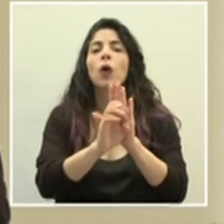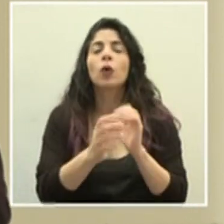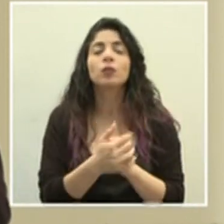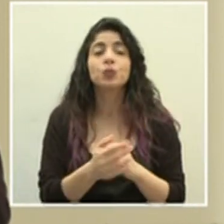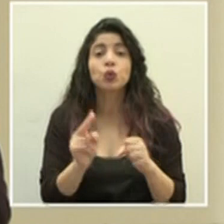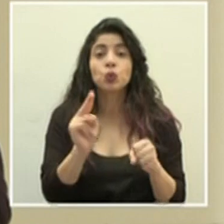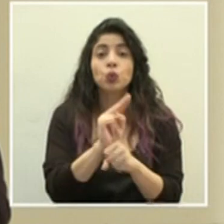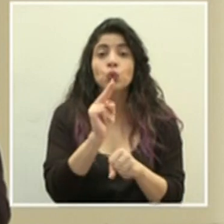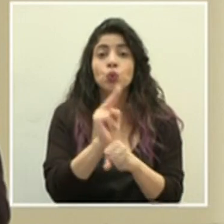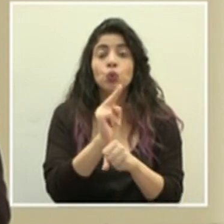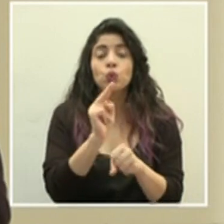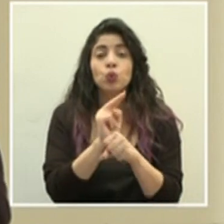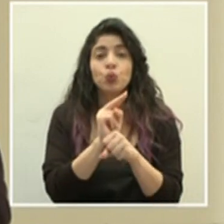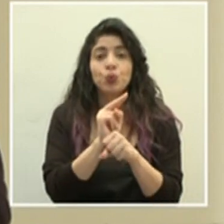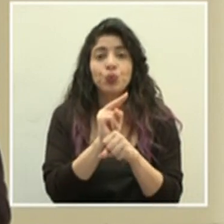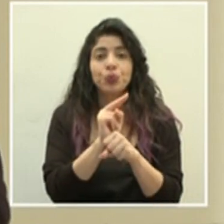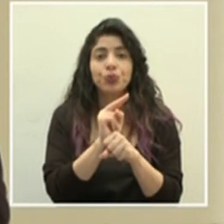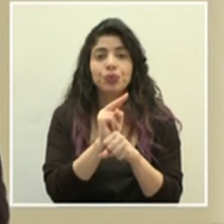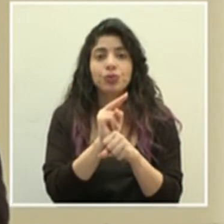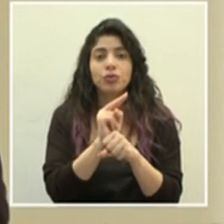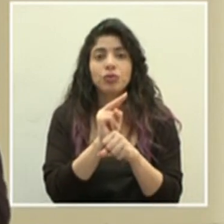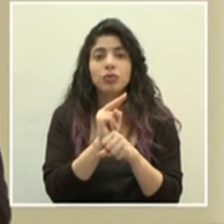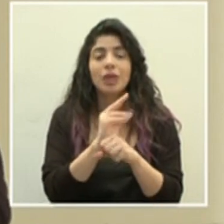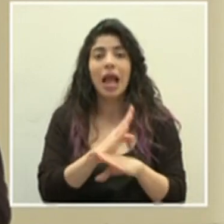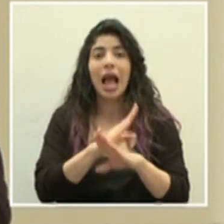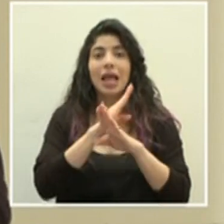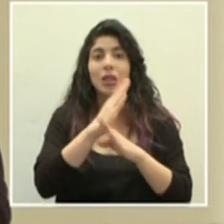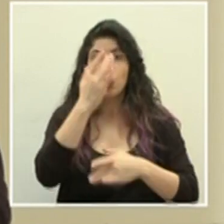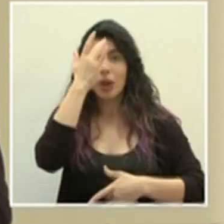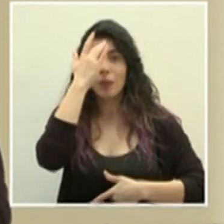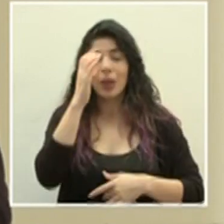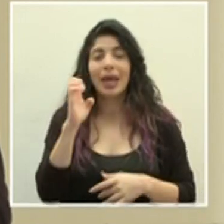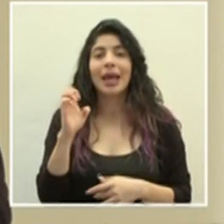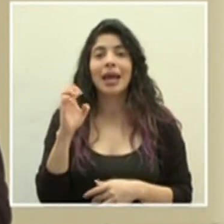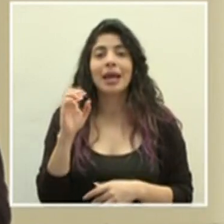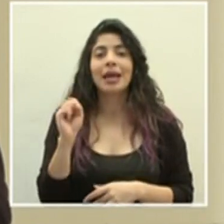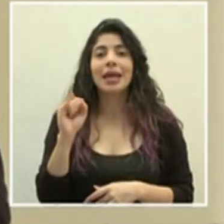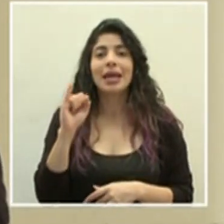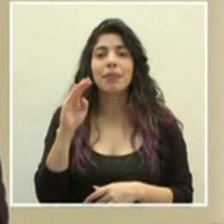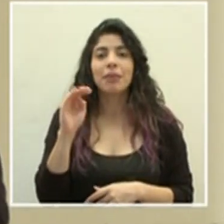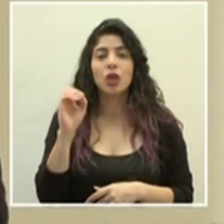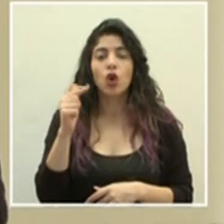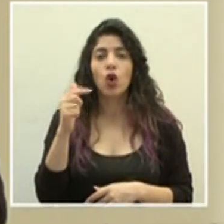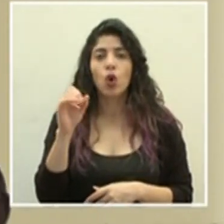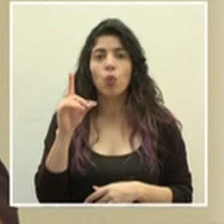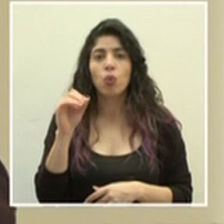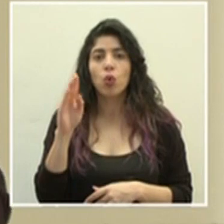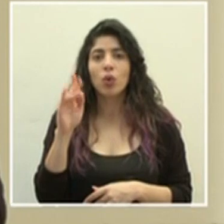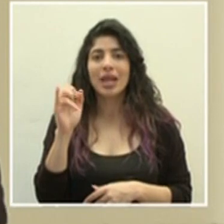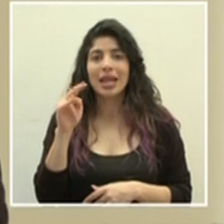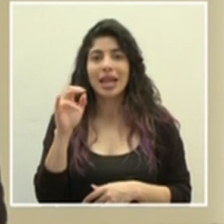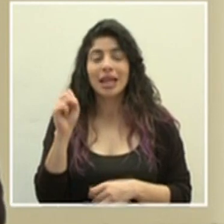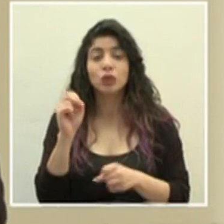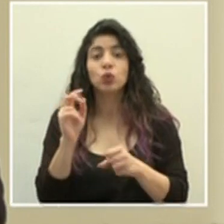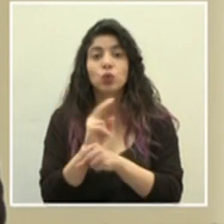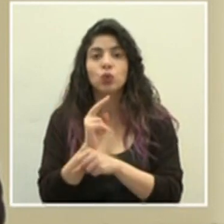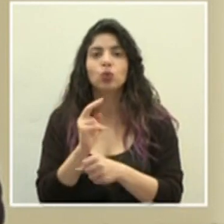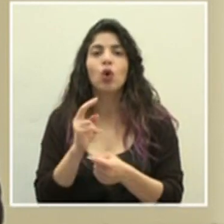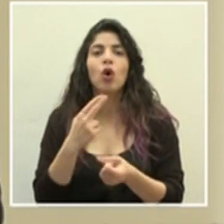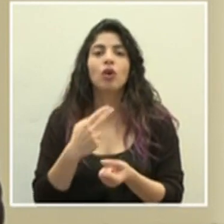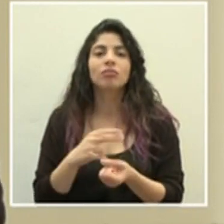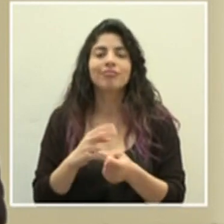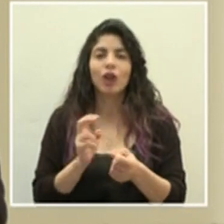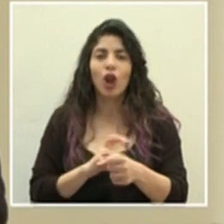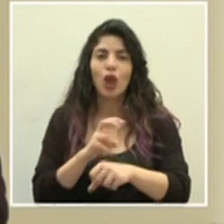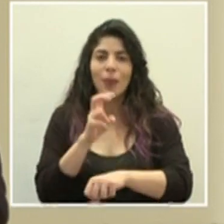el uso de los anticuerpos, de las inmunoglobulinas que se están produciendo en el clomiro picado, ¿verdad?, con apoyo de los pacientes que ya se han